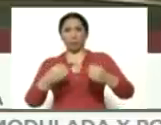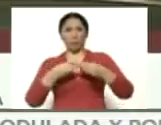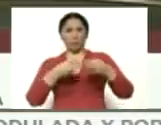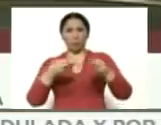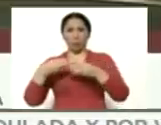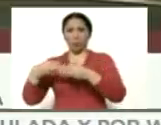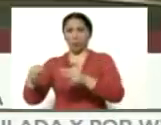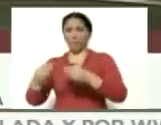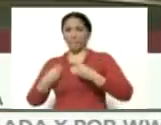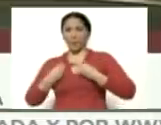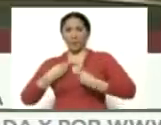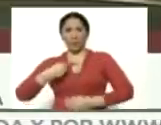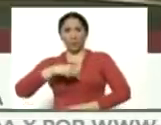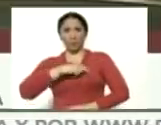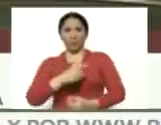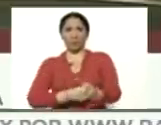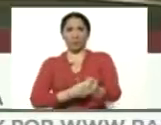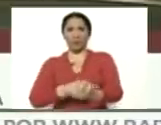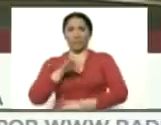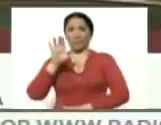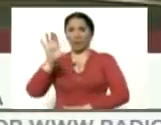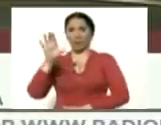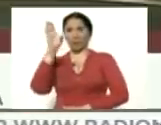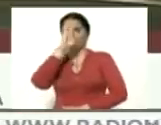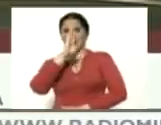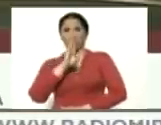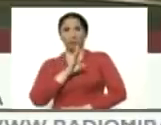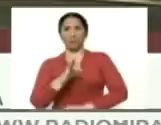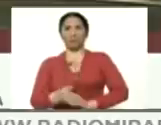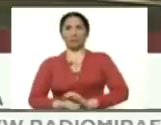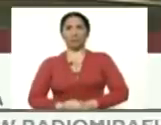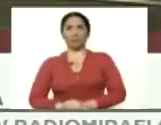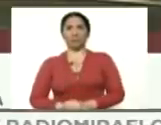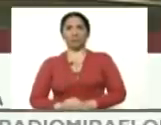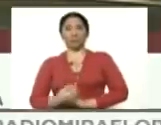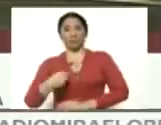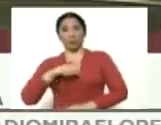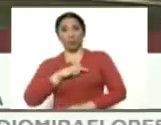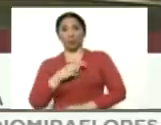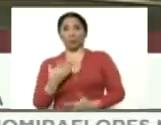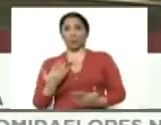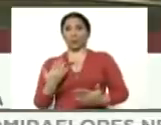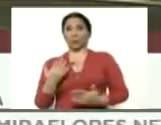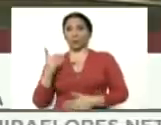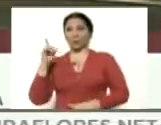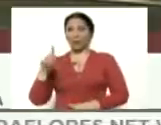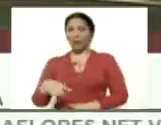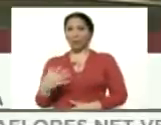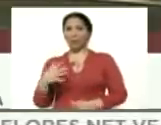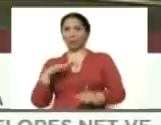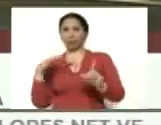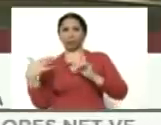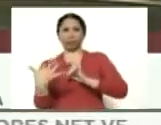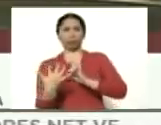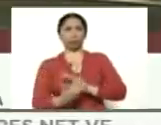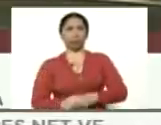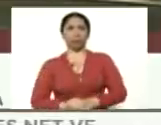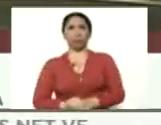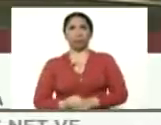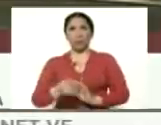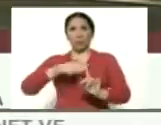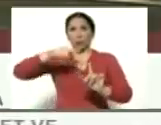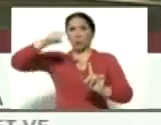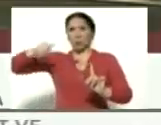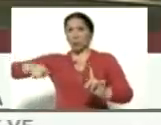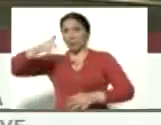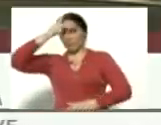vive nuestra hermana República de Brasil. Nosotros estamos rodeados por la curva exponencial de